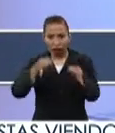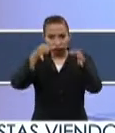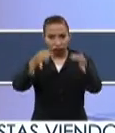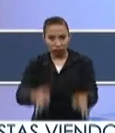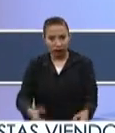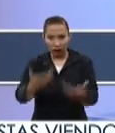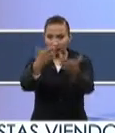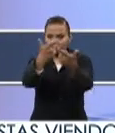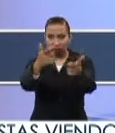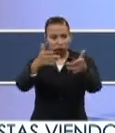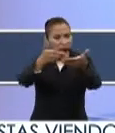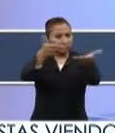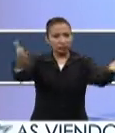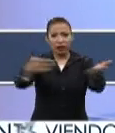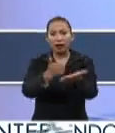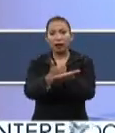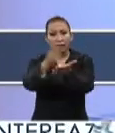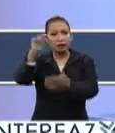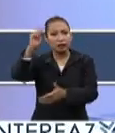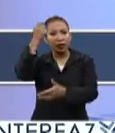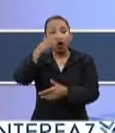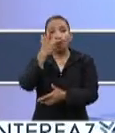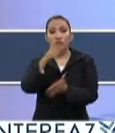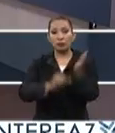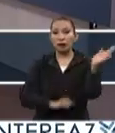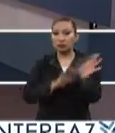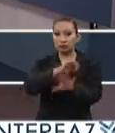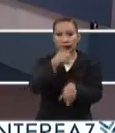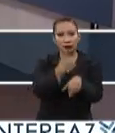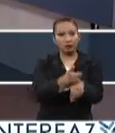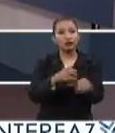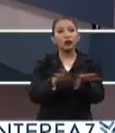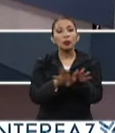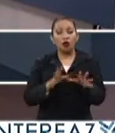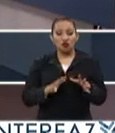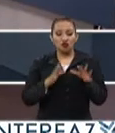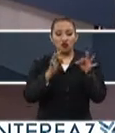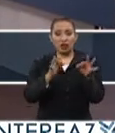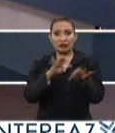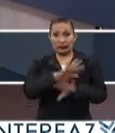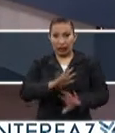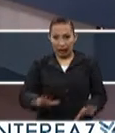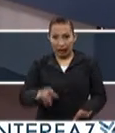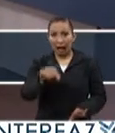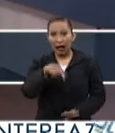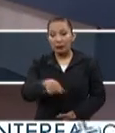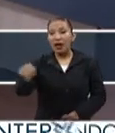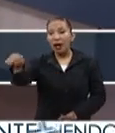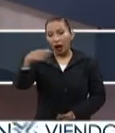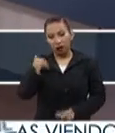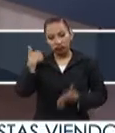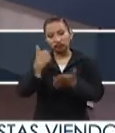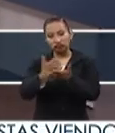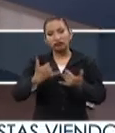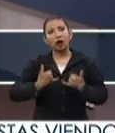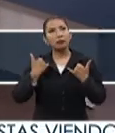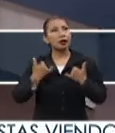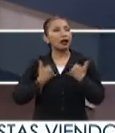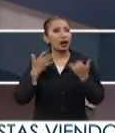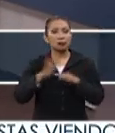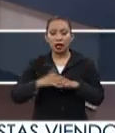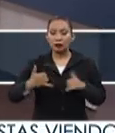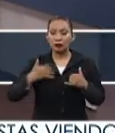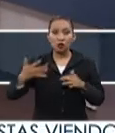una fundación abierta en pro de la tecnología. Lleva 8 meses como tal, como una fundación, pero él ya lleva ayudando a chicos